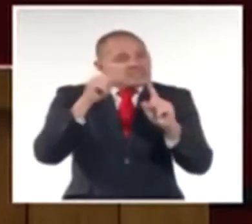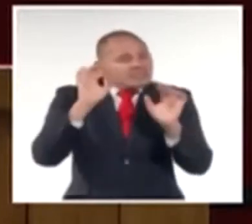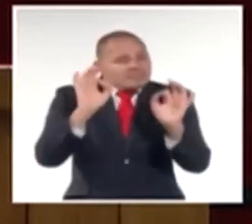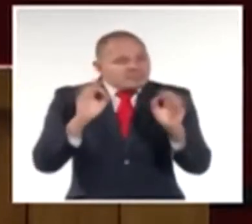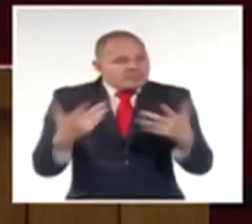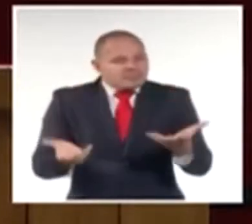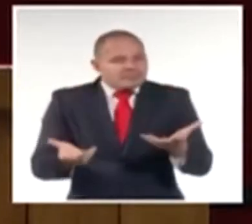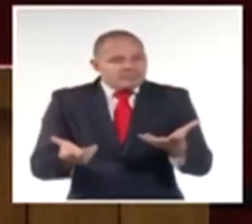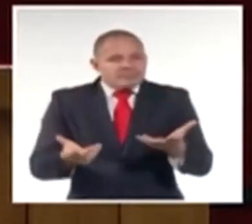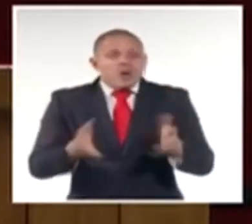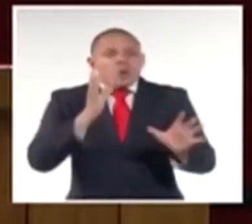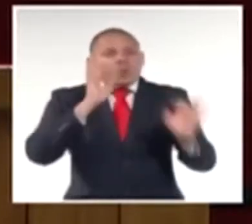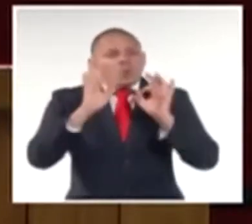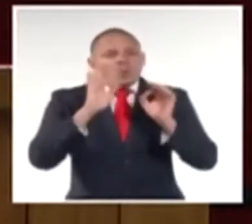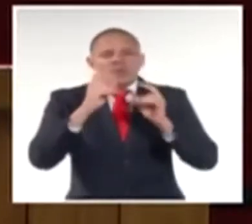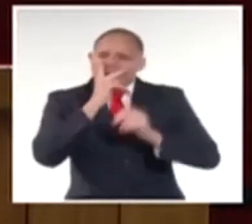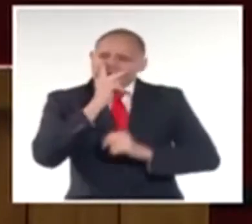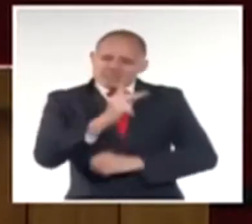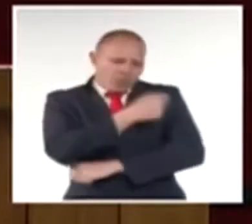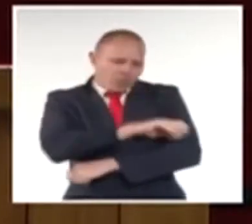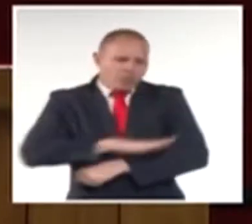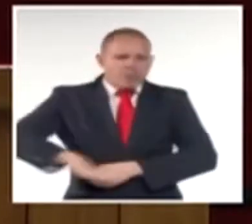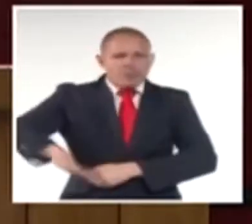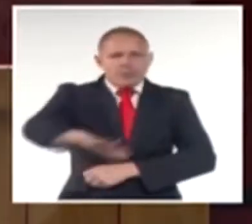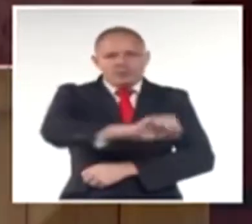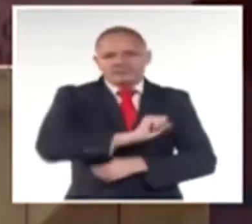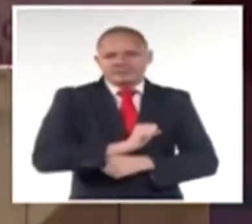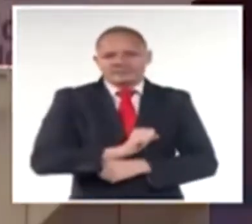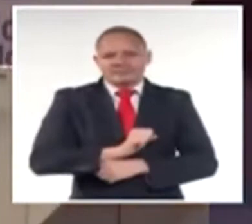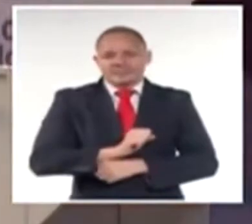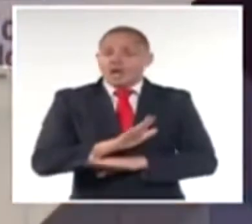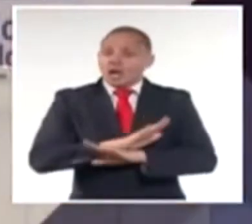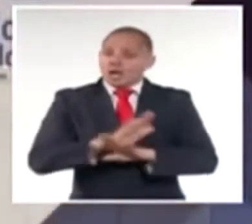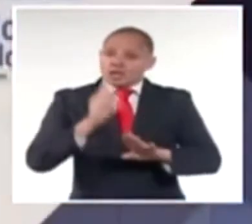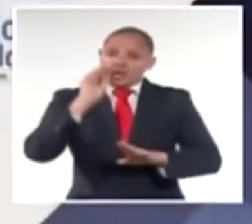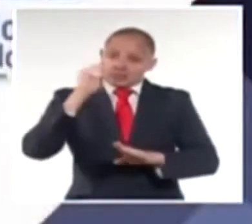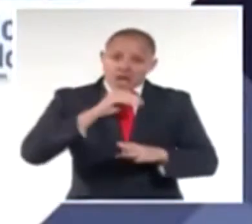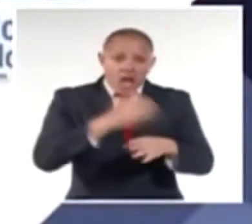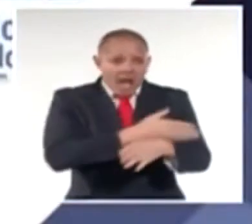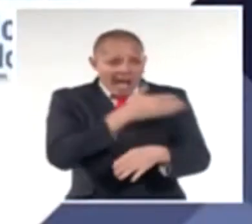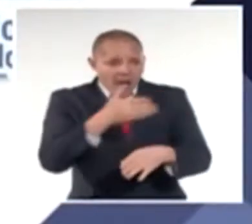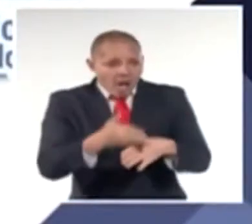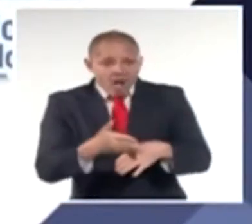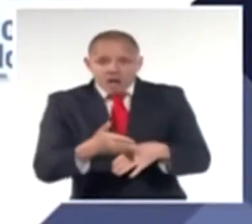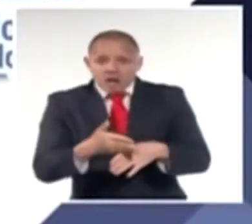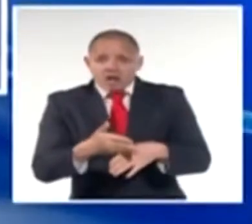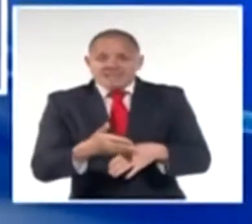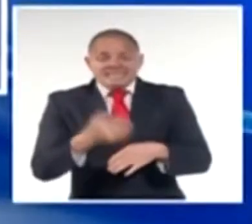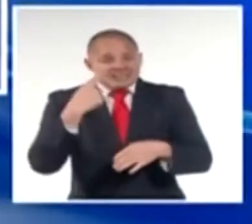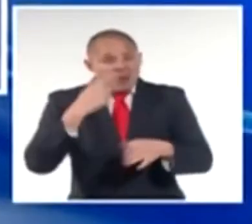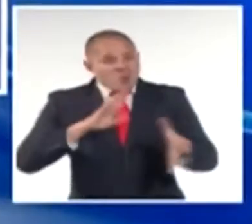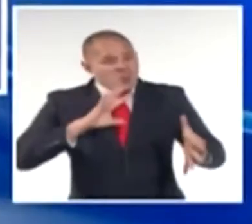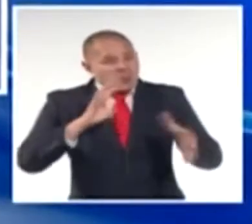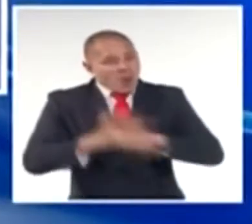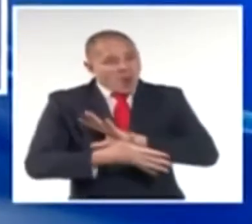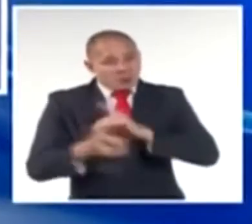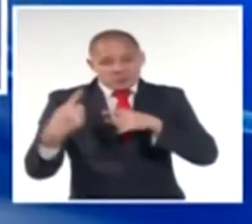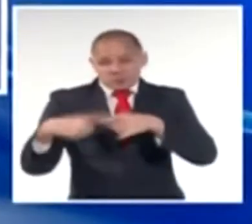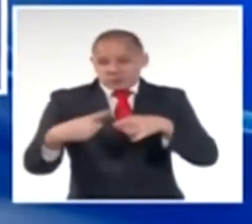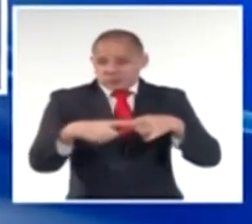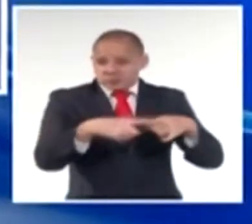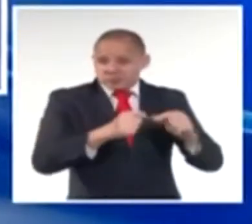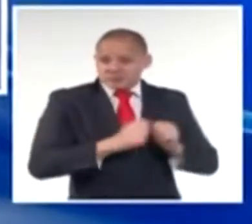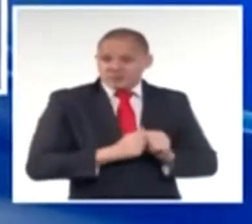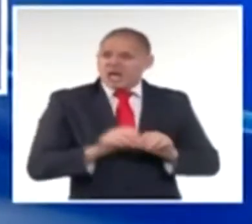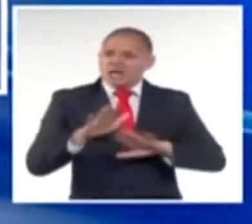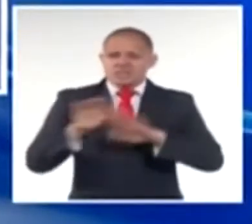tiempos complejos y duros, pero como ha ratificado nuestro primer secretario del partido y presidente de la República, hemos